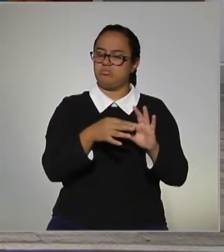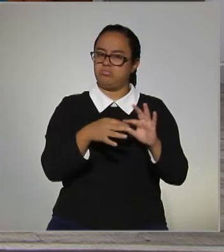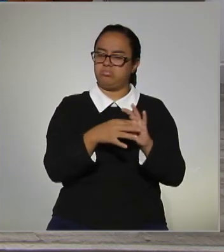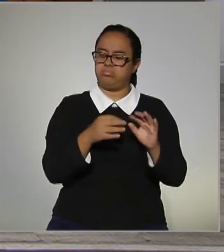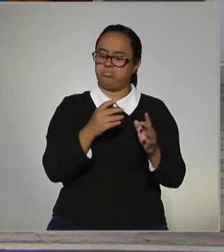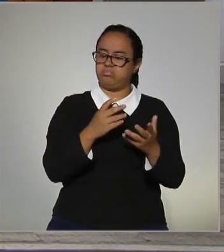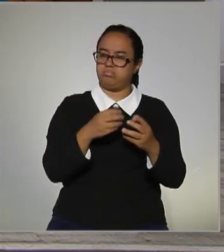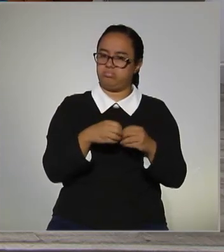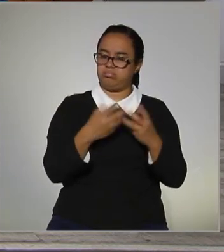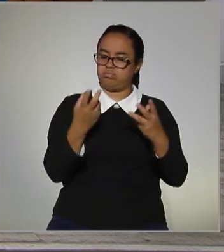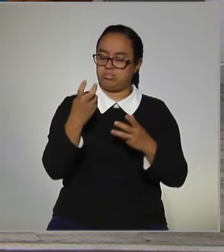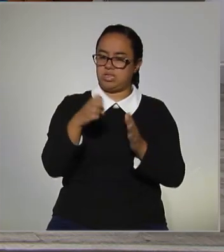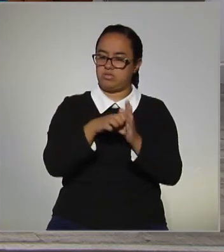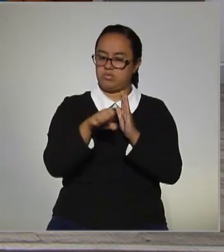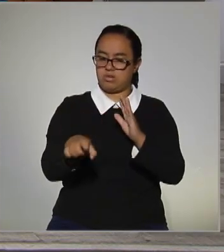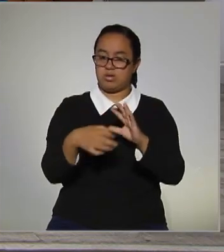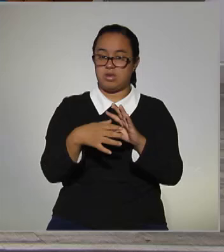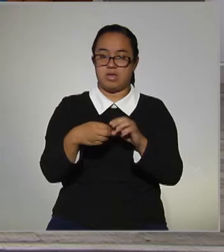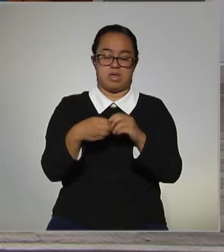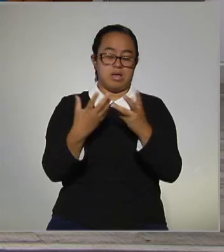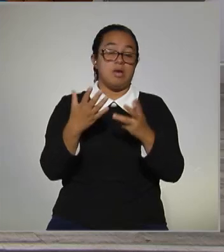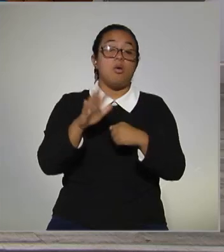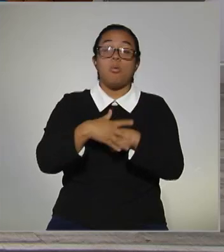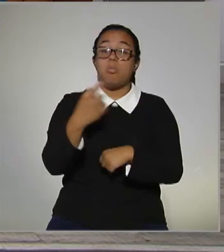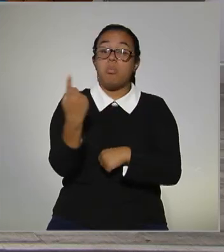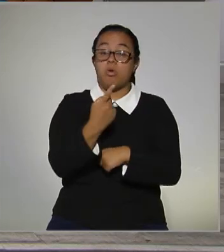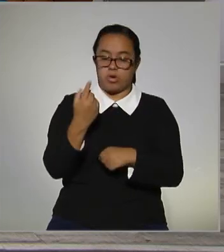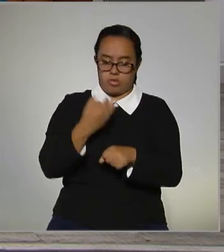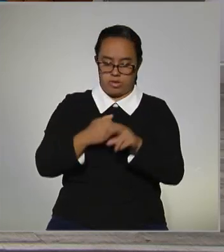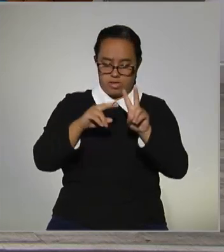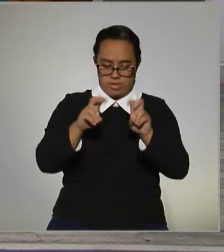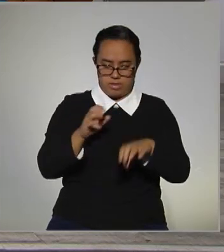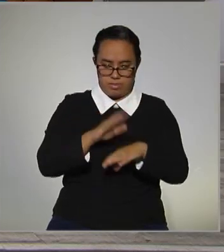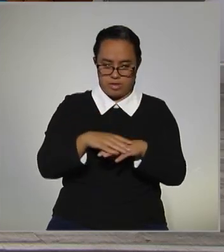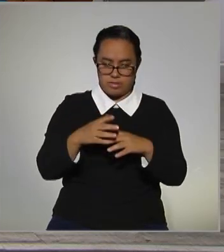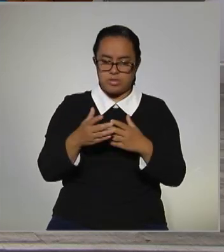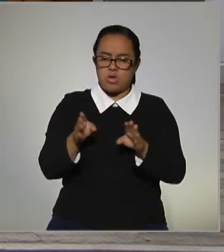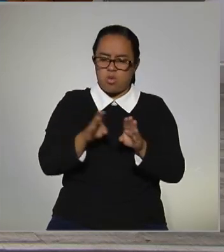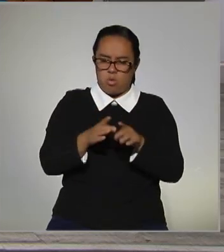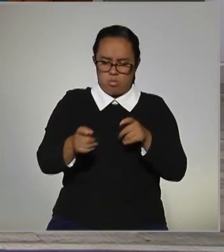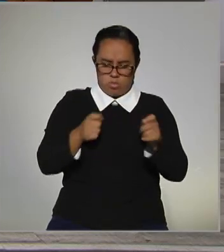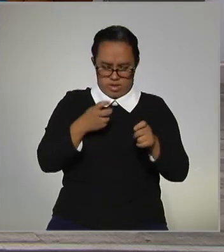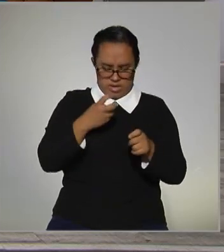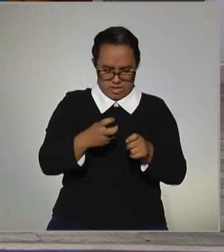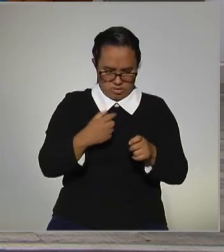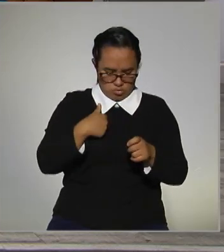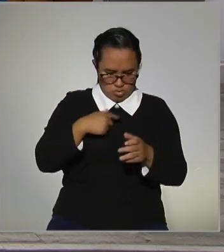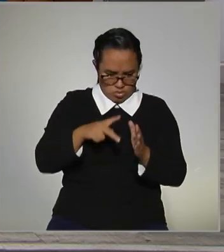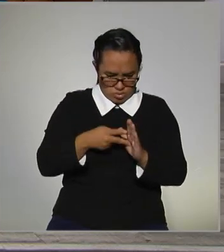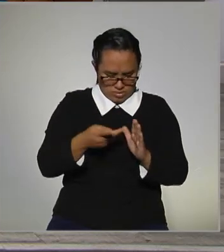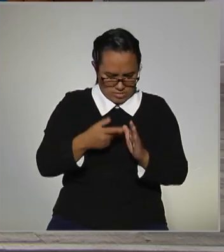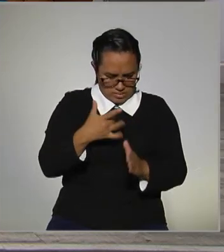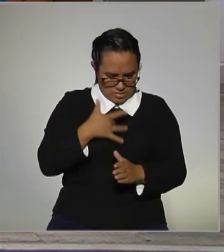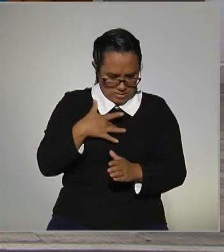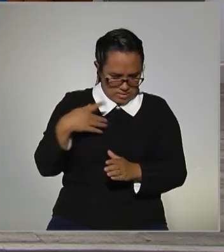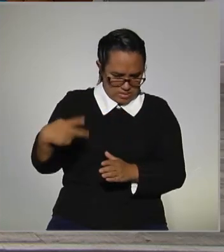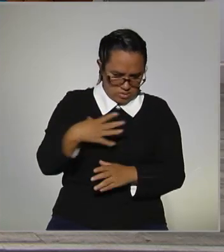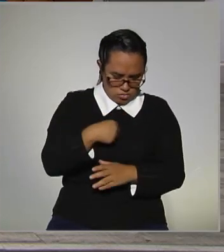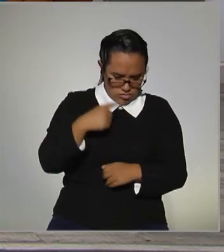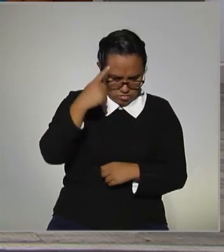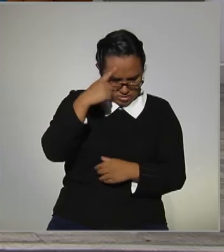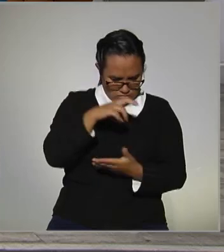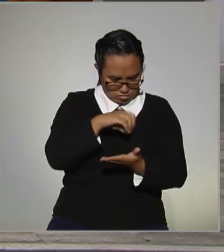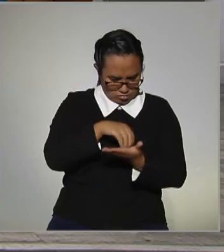ella nos ayuda justamente a ubicar en nuestro tema cómo manejar el resentimiento de mis hijos. Ojo,